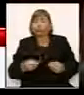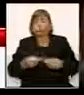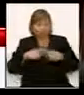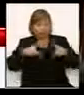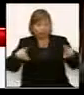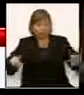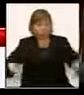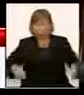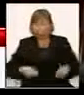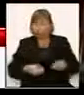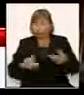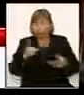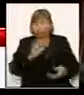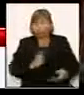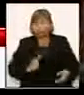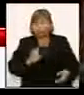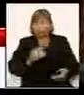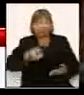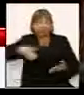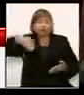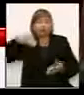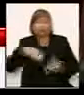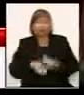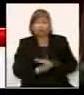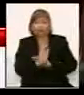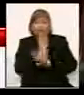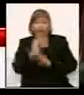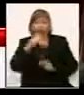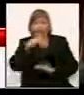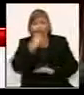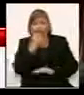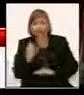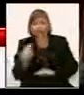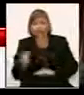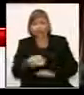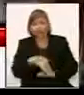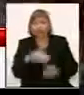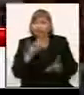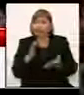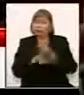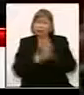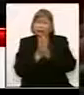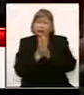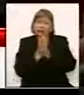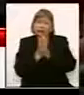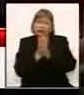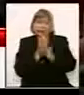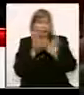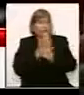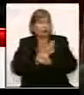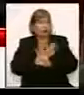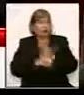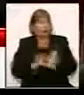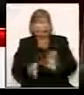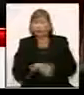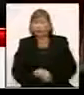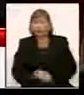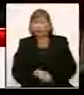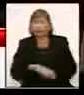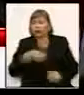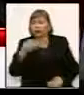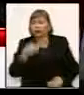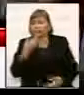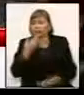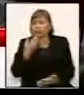sirva para una vía nacional, es decir, destuburizar Lima. Lo que dice acá el representante regional, y realmente